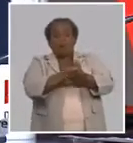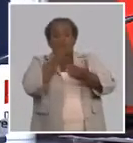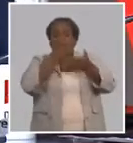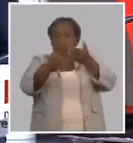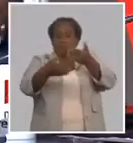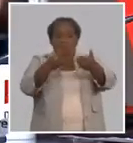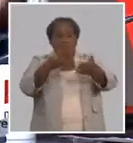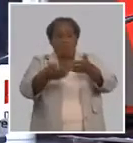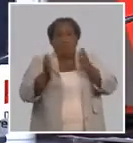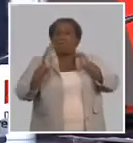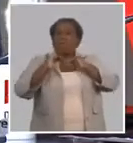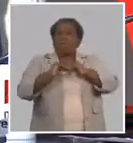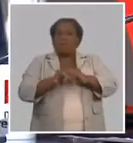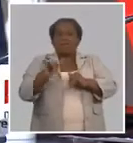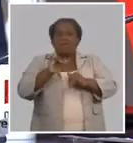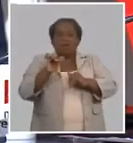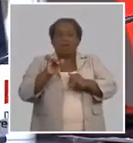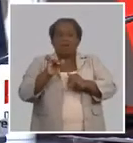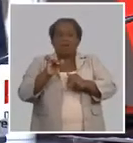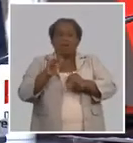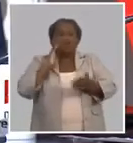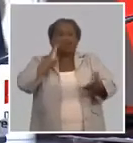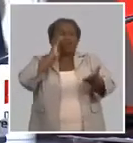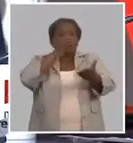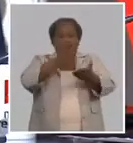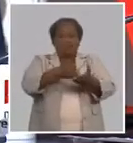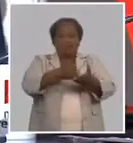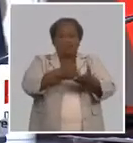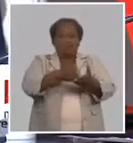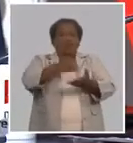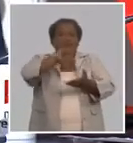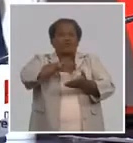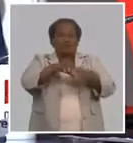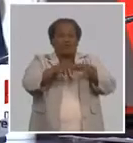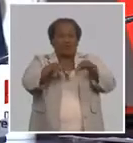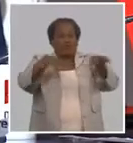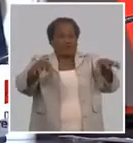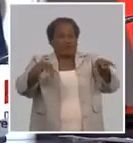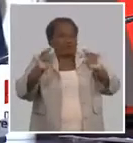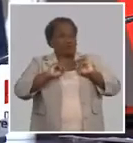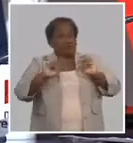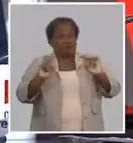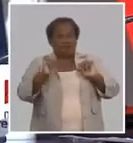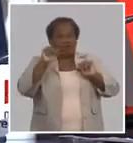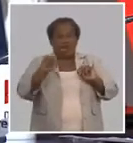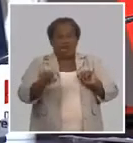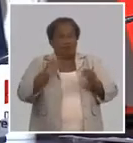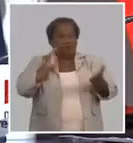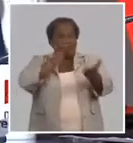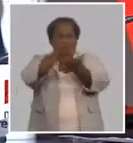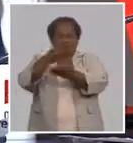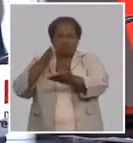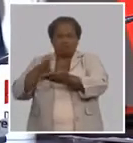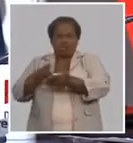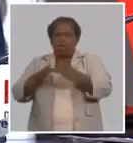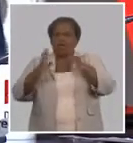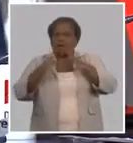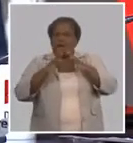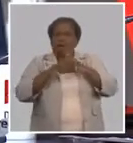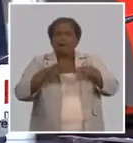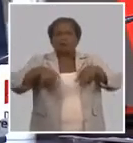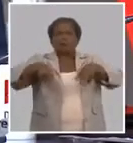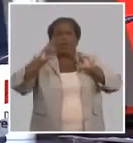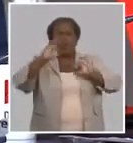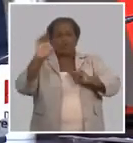el traslado hacia un centro de aislamiento que en este caso ya no es necesario porque es el pasajero